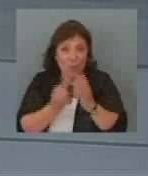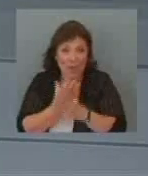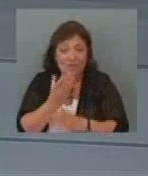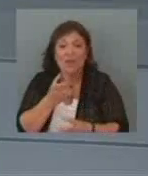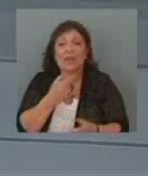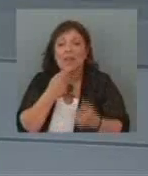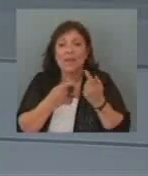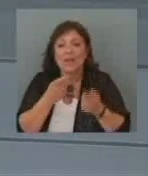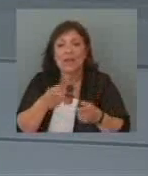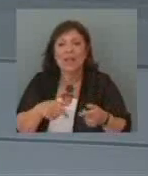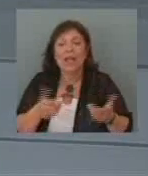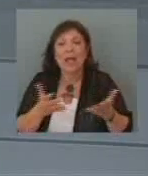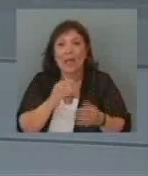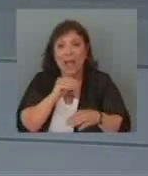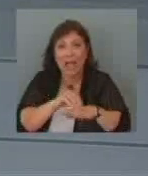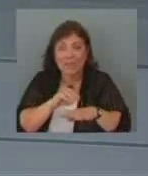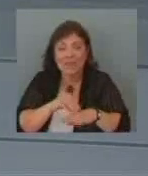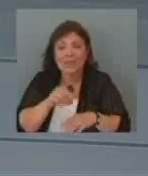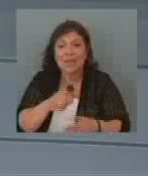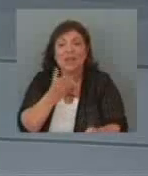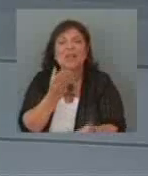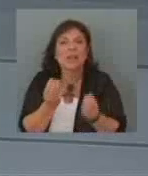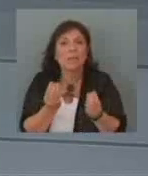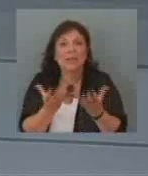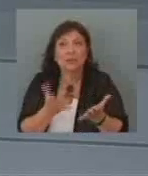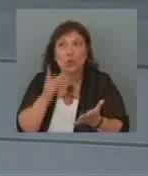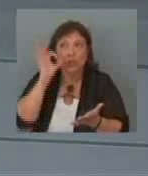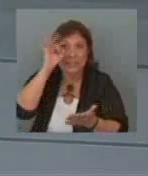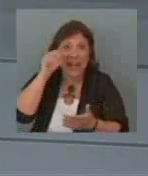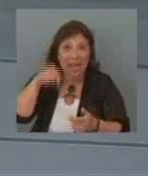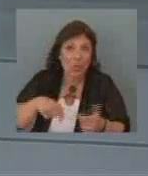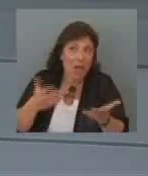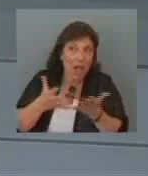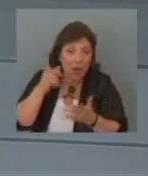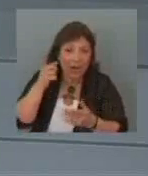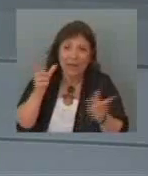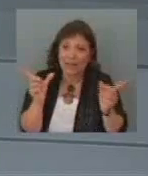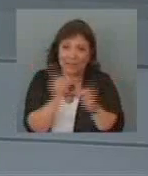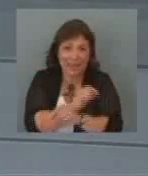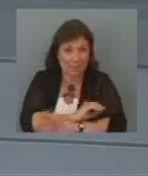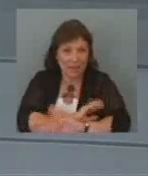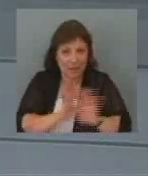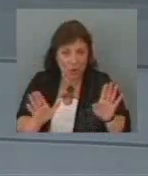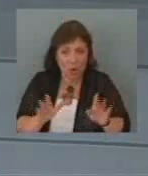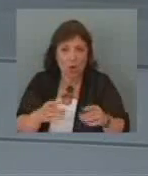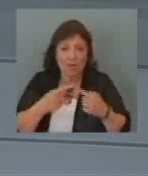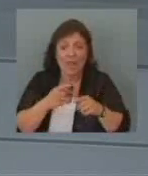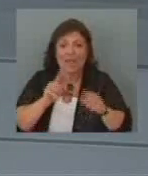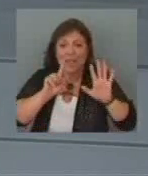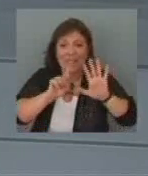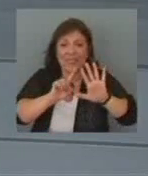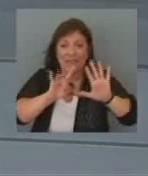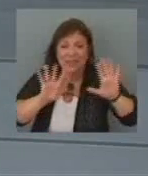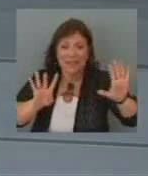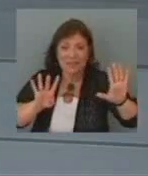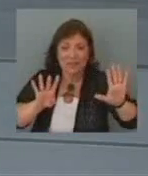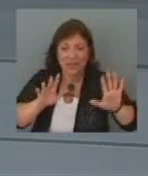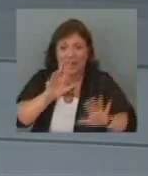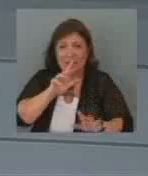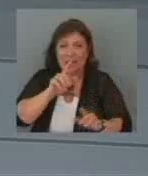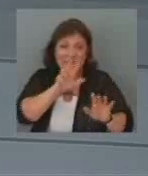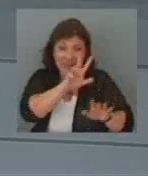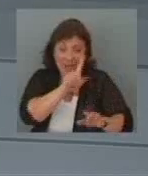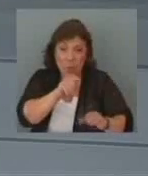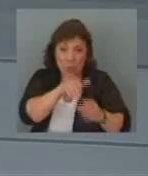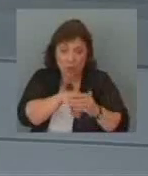actualizar. Sí, actualizamos lo que pasó finalmente en el Senado. Terminó la interpelación por 19 por 31 votos.